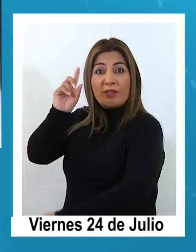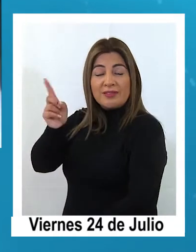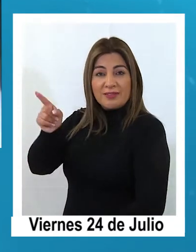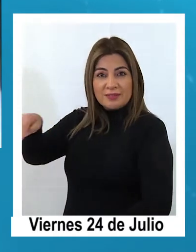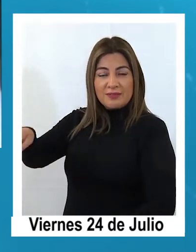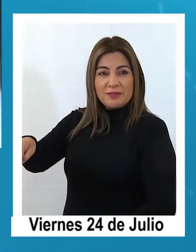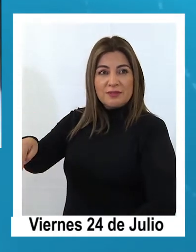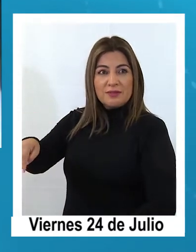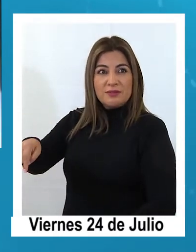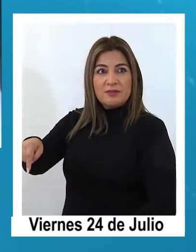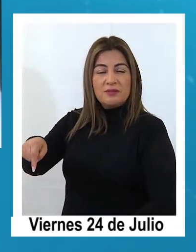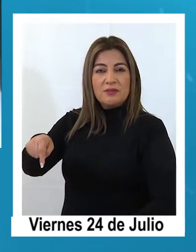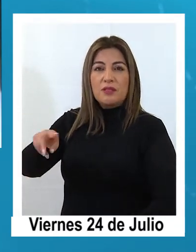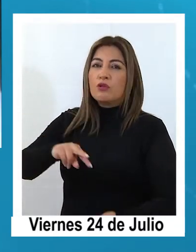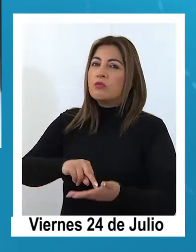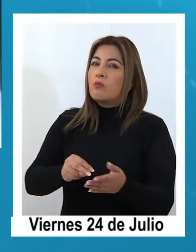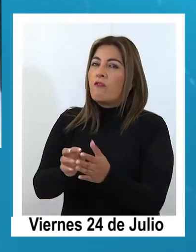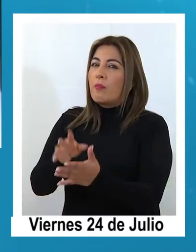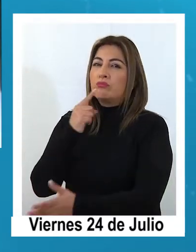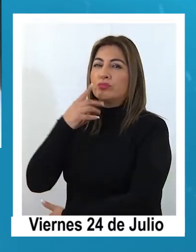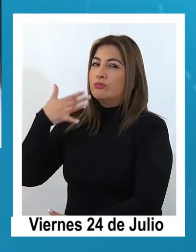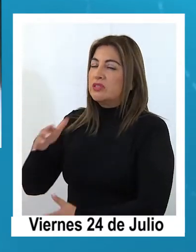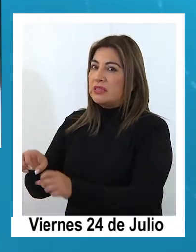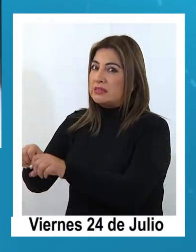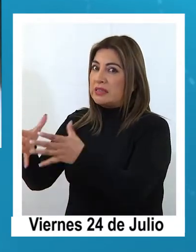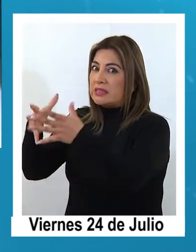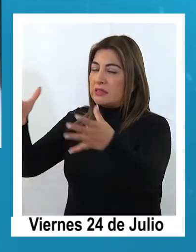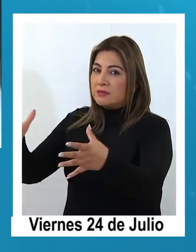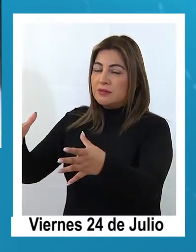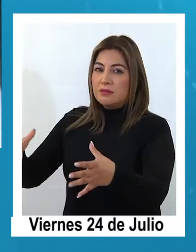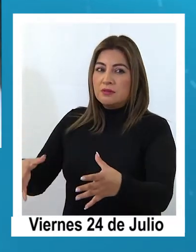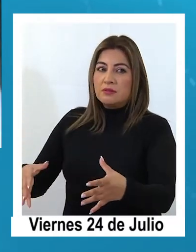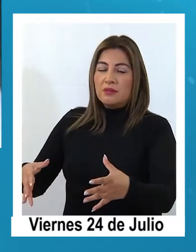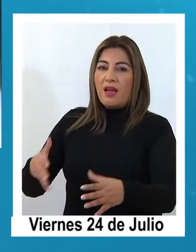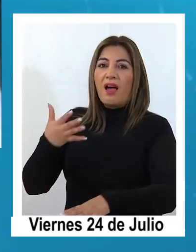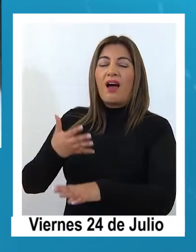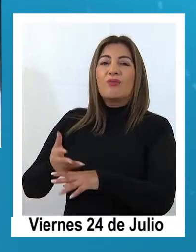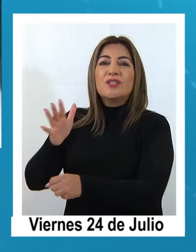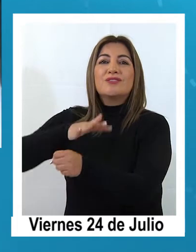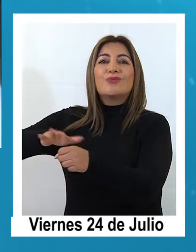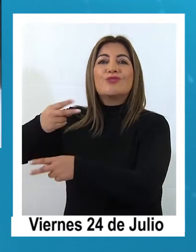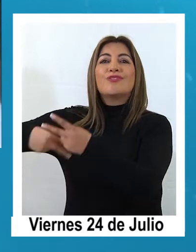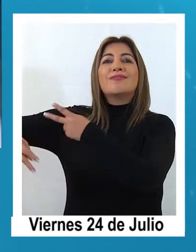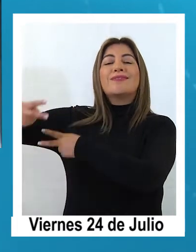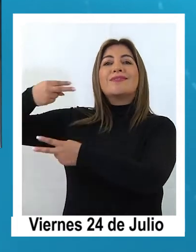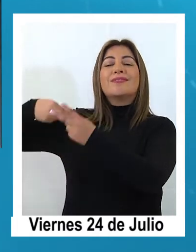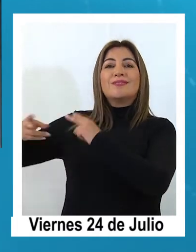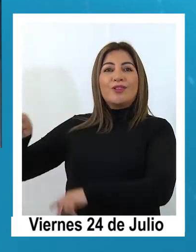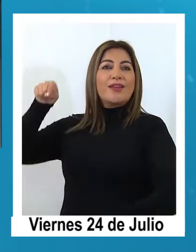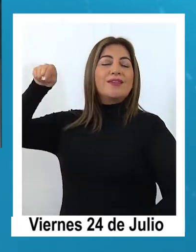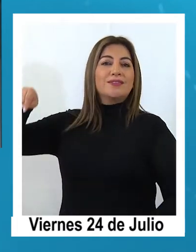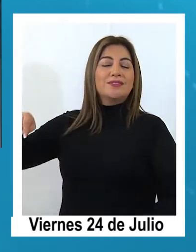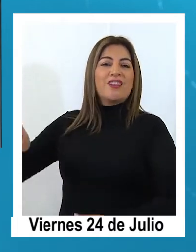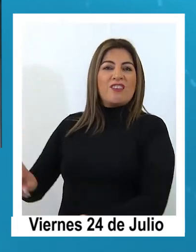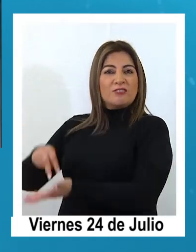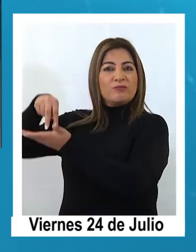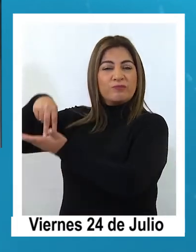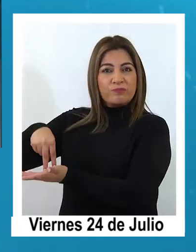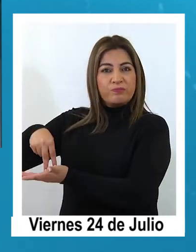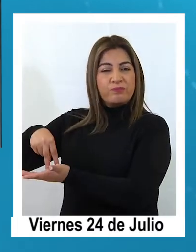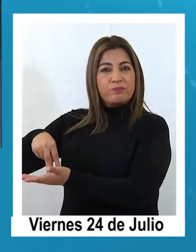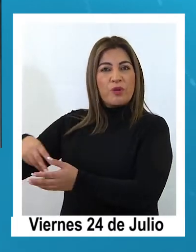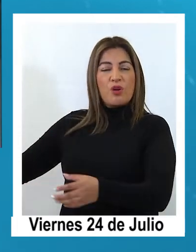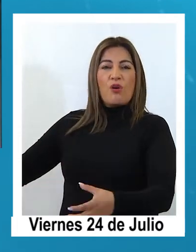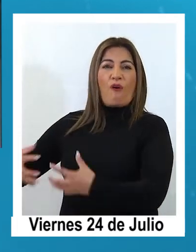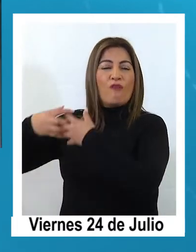tiene una ruptura muy importante y se rompe un hecho histórico. Ese posicionamiento de fuerzas